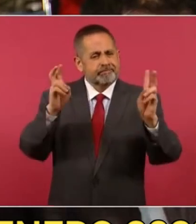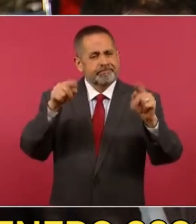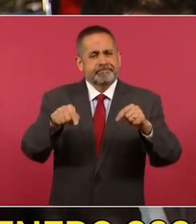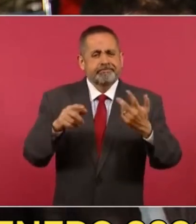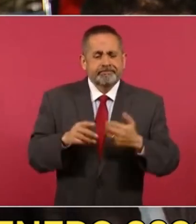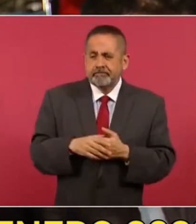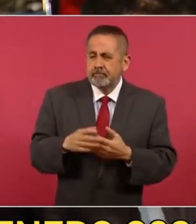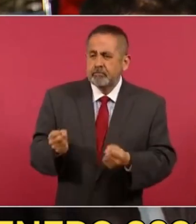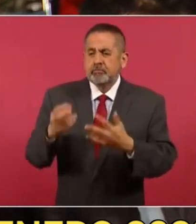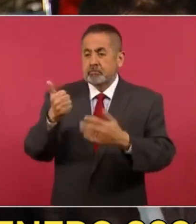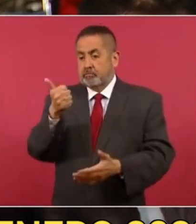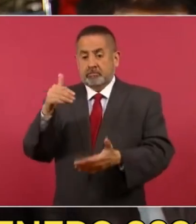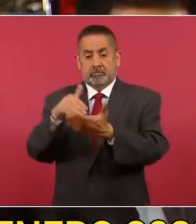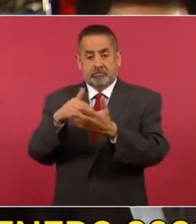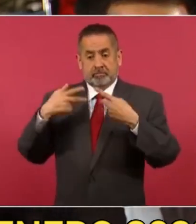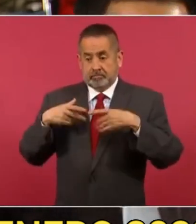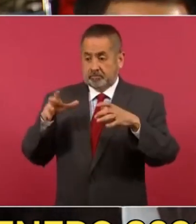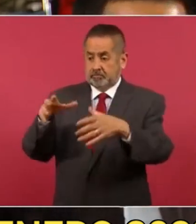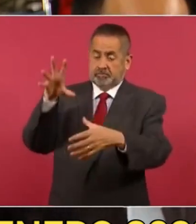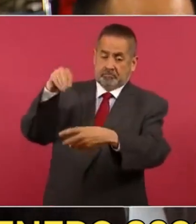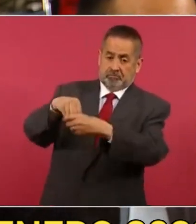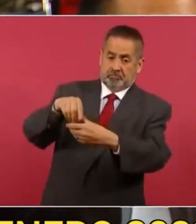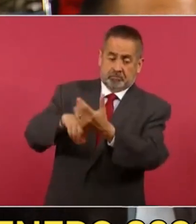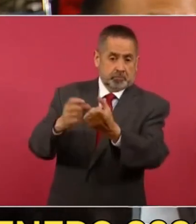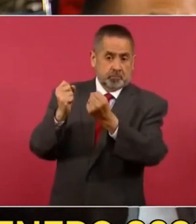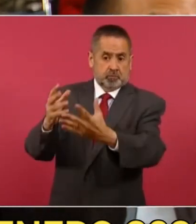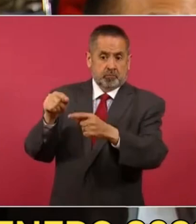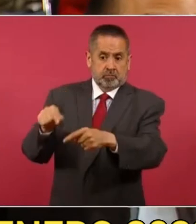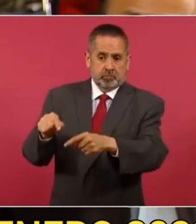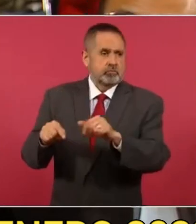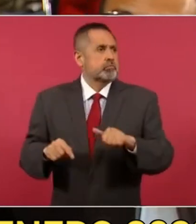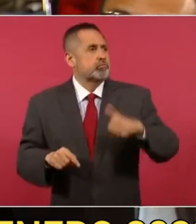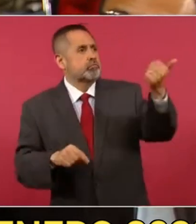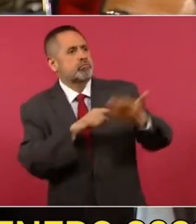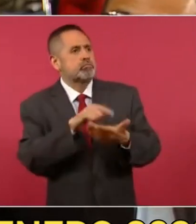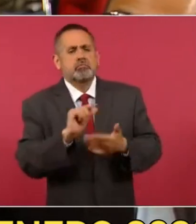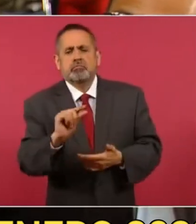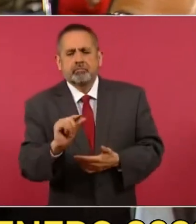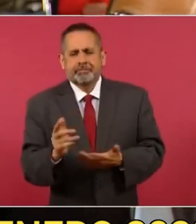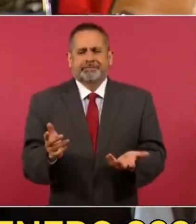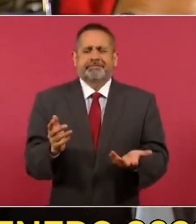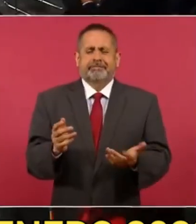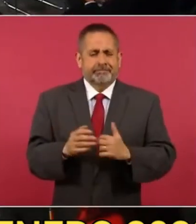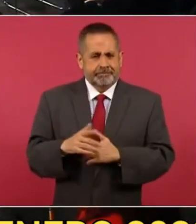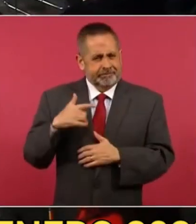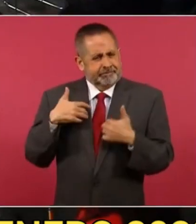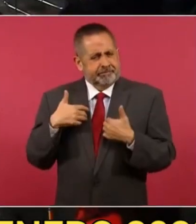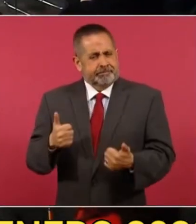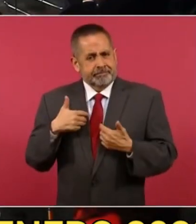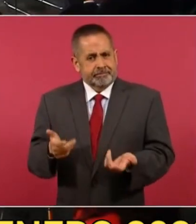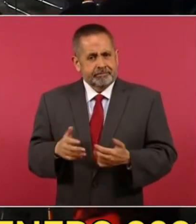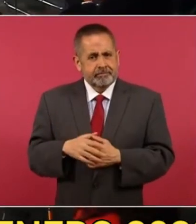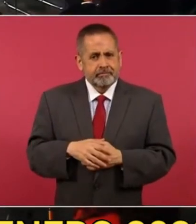de las cantidades, el tema del enfoque? Porque aquí también entiendo yo, o así yo lo entendería, se